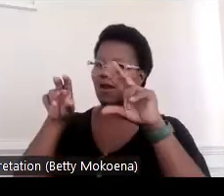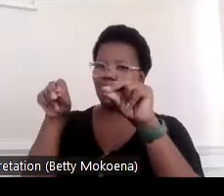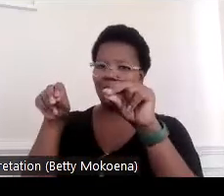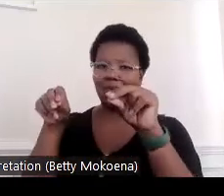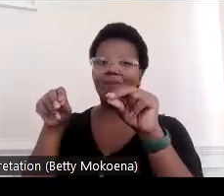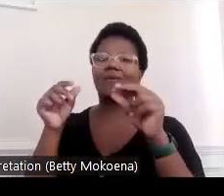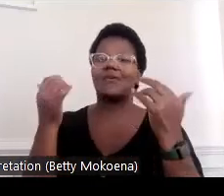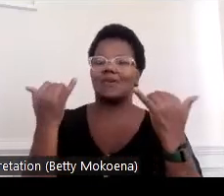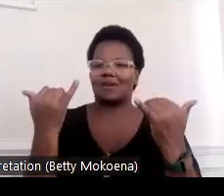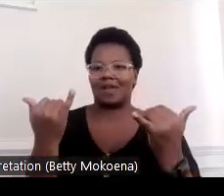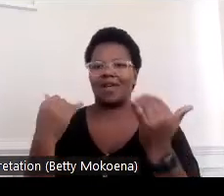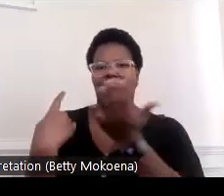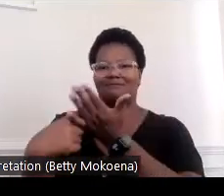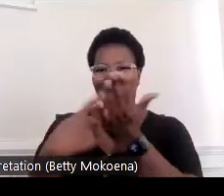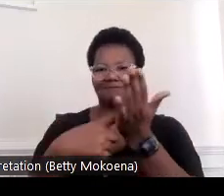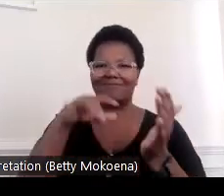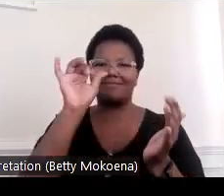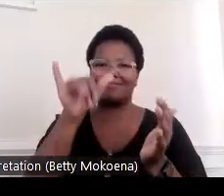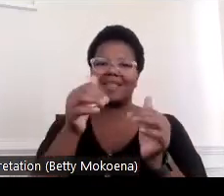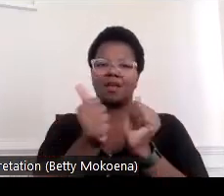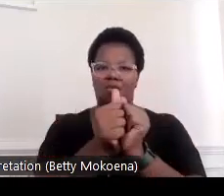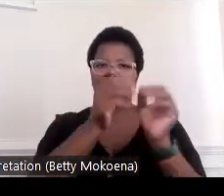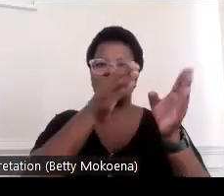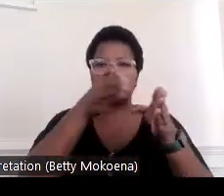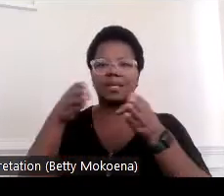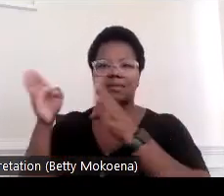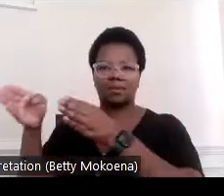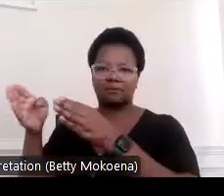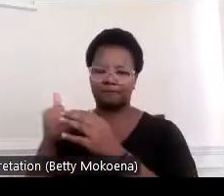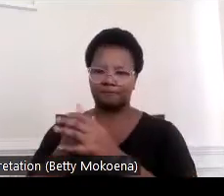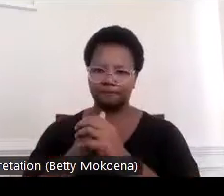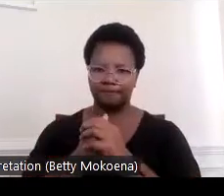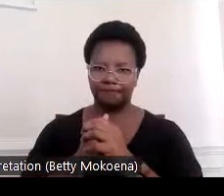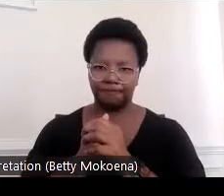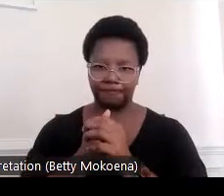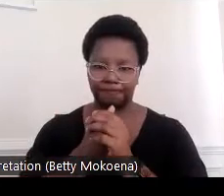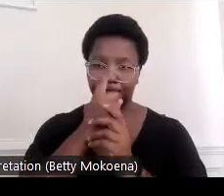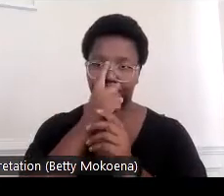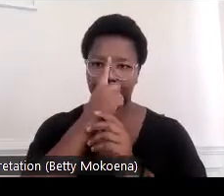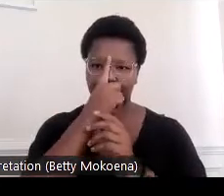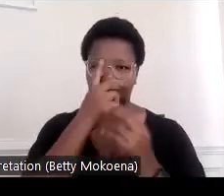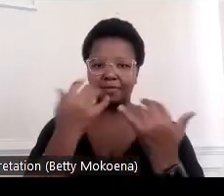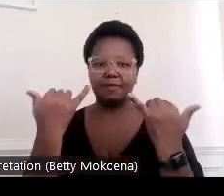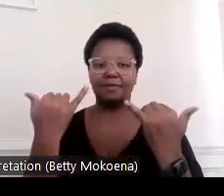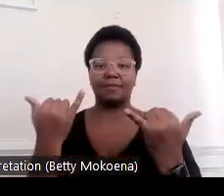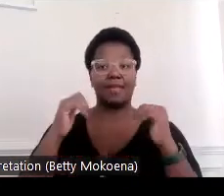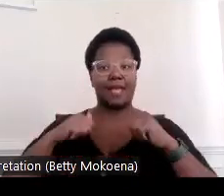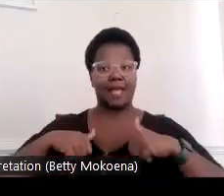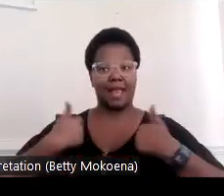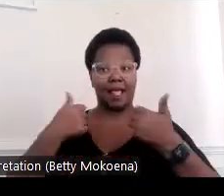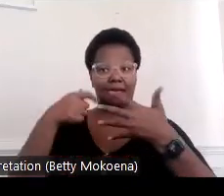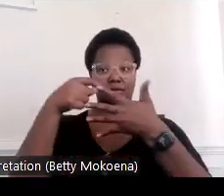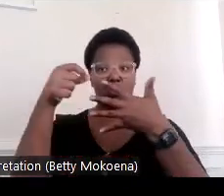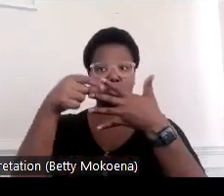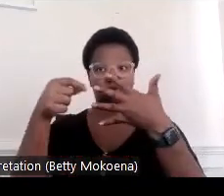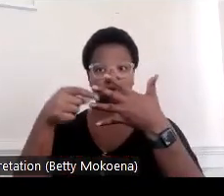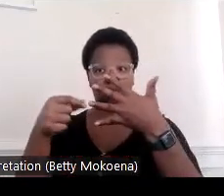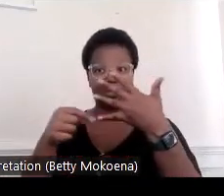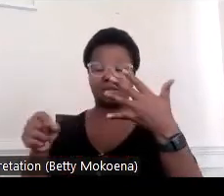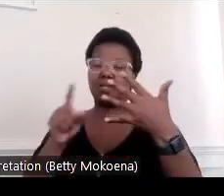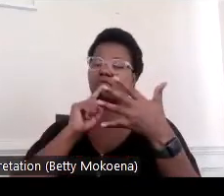Entonces teniendo esas discusiones con ellos sería importante a decisiones